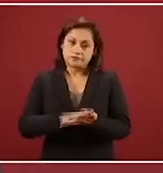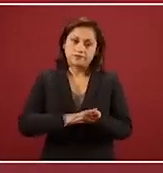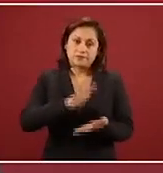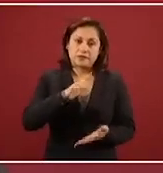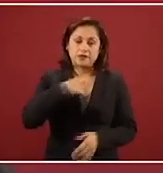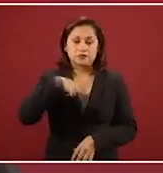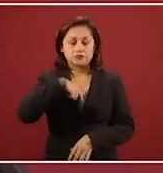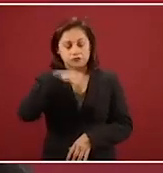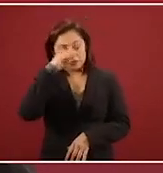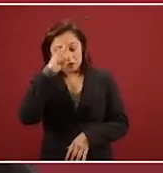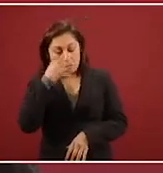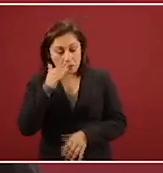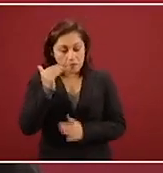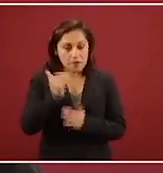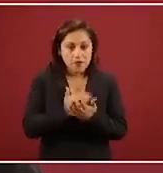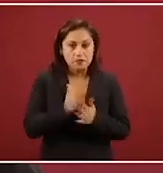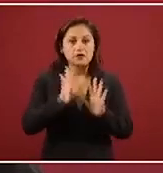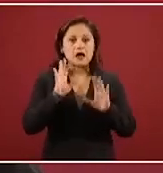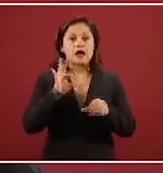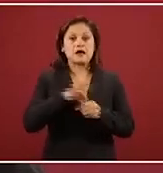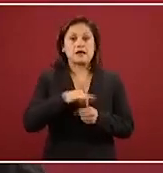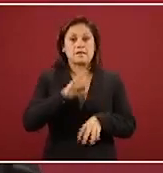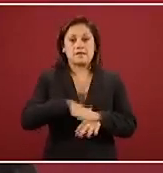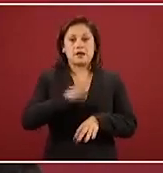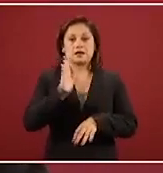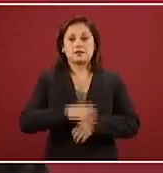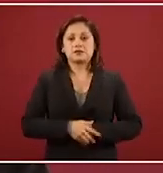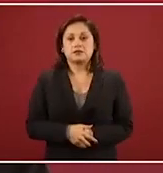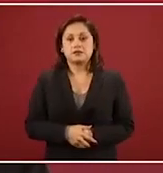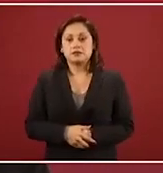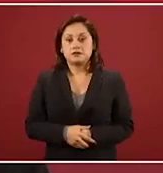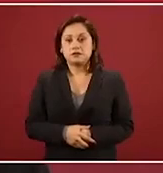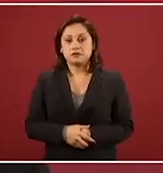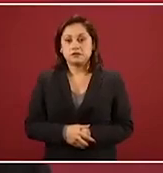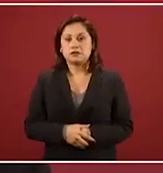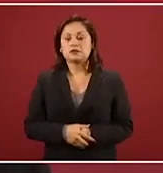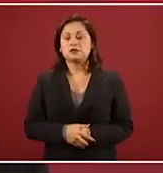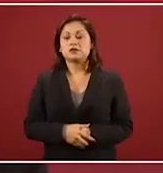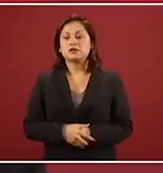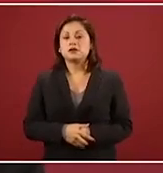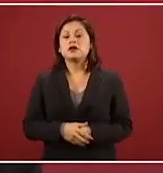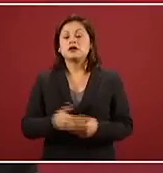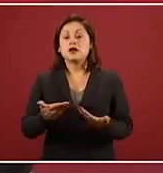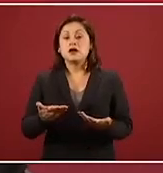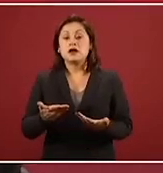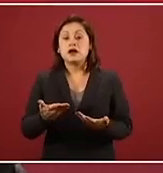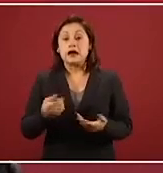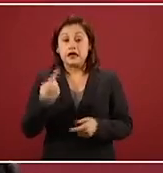pensado. De hecho, en la historia de los tratados comerciales de Estados Unidos,